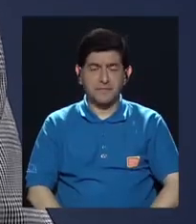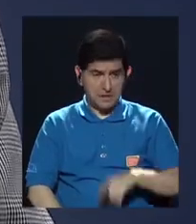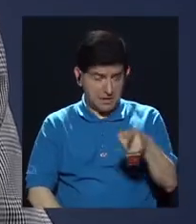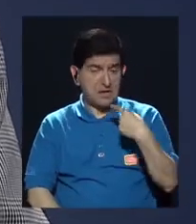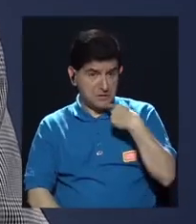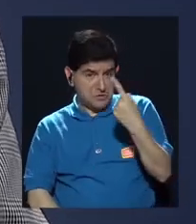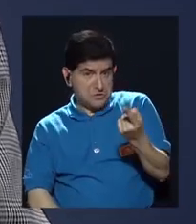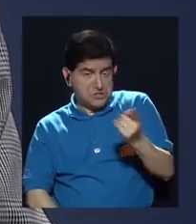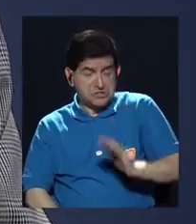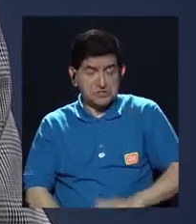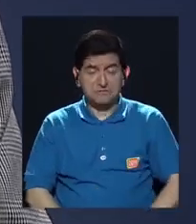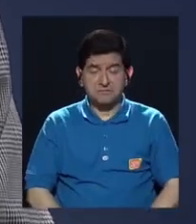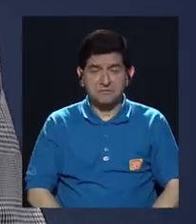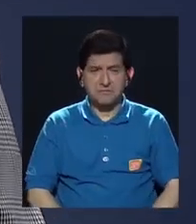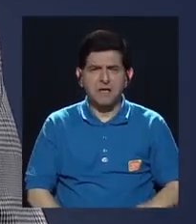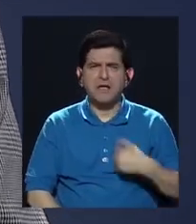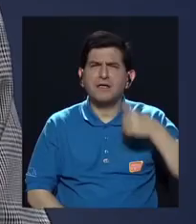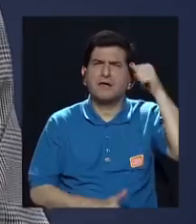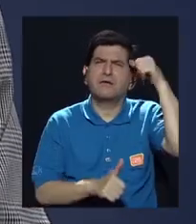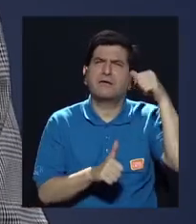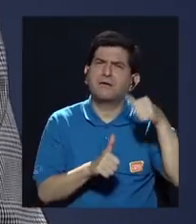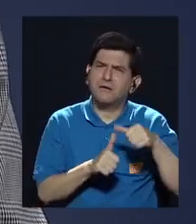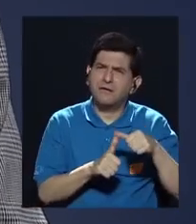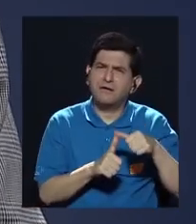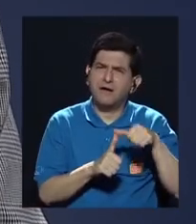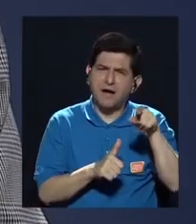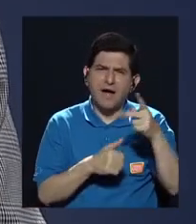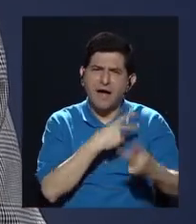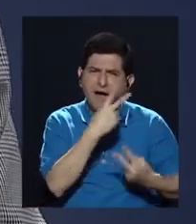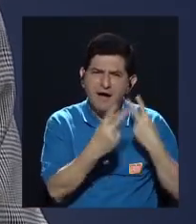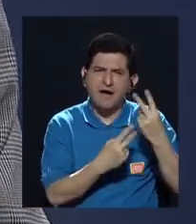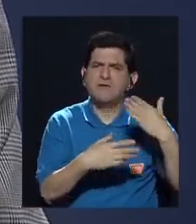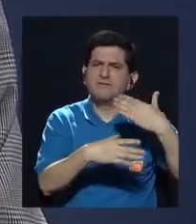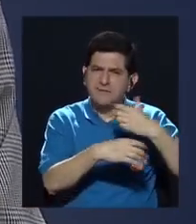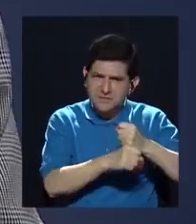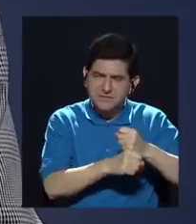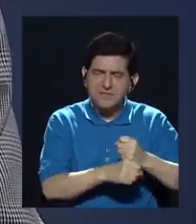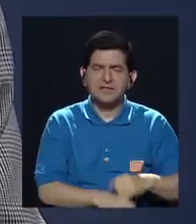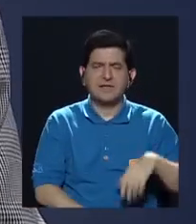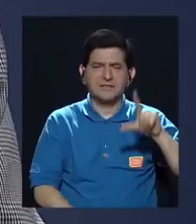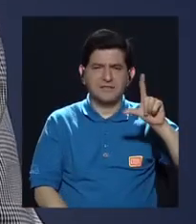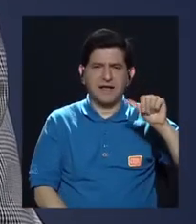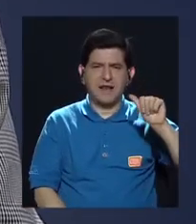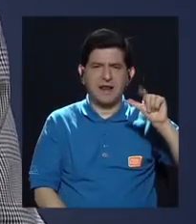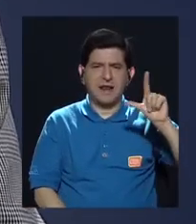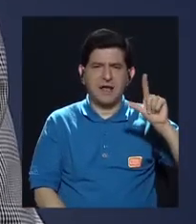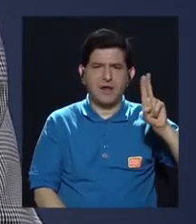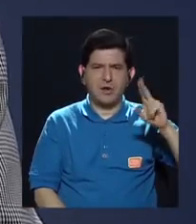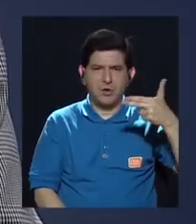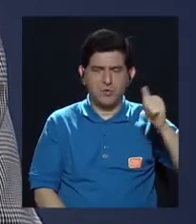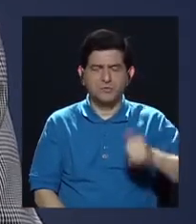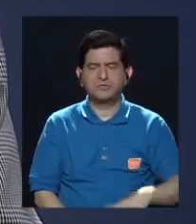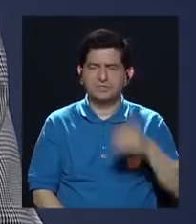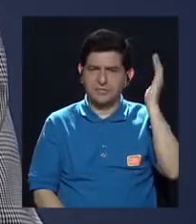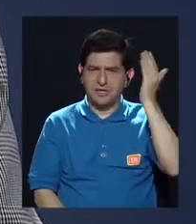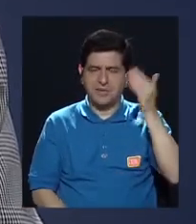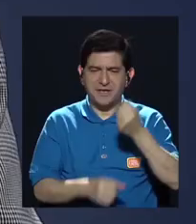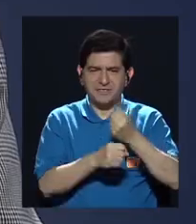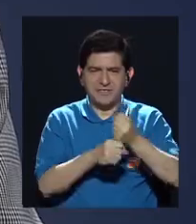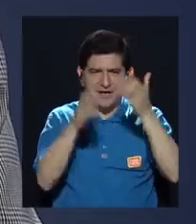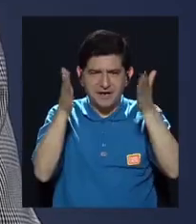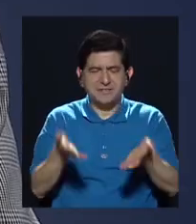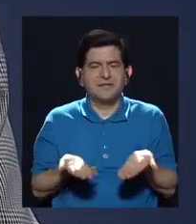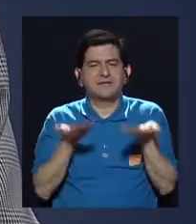Y lo dice así. Y entonces me acordaba yo de esas visitas que hacía a la lucha para darle charlas a